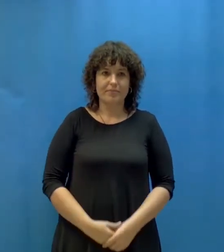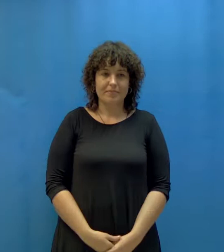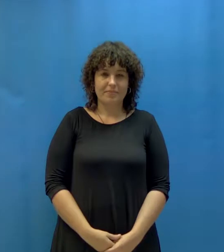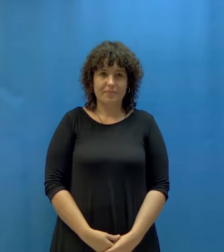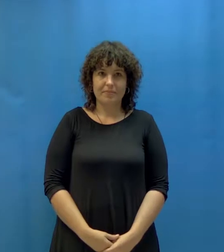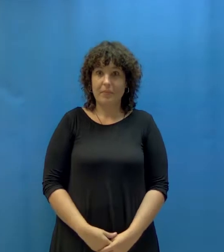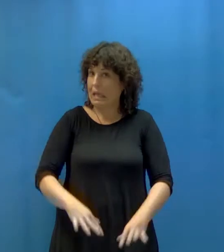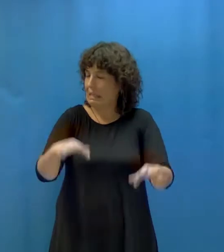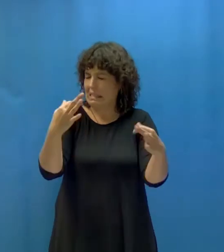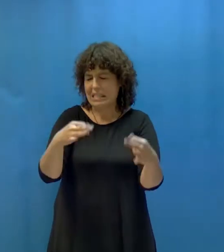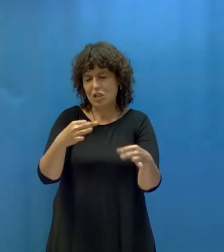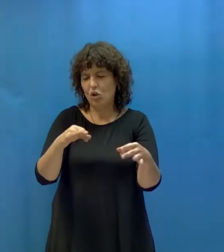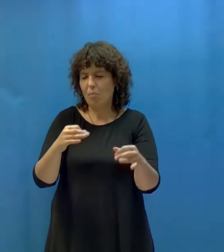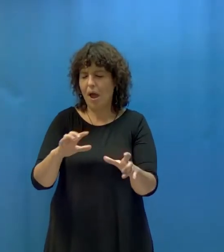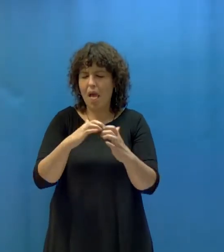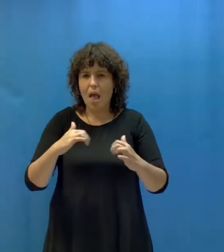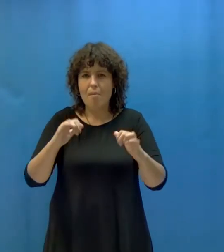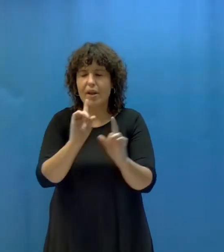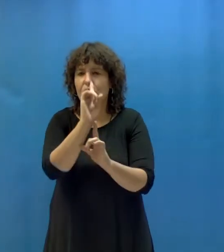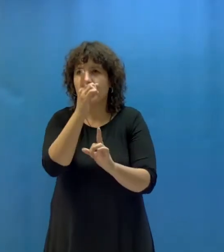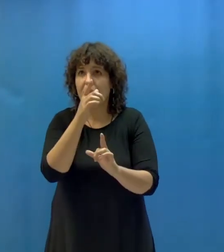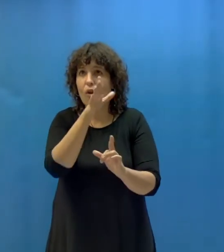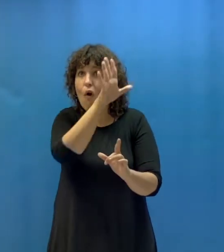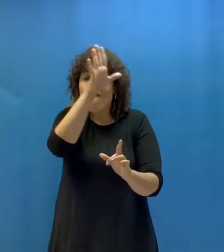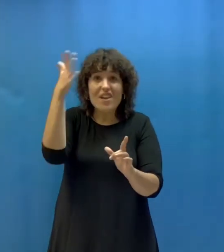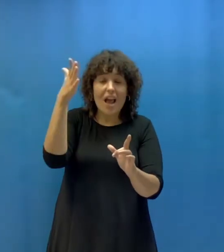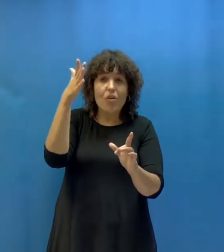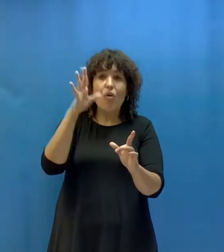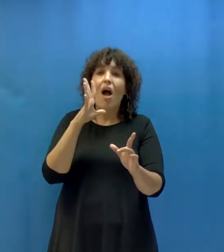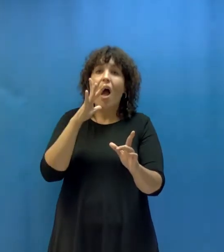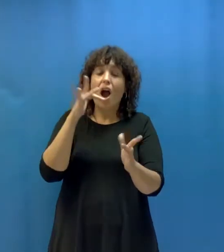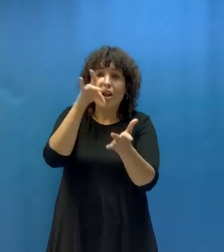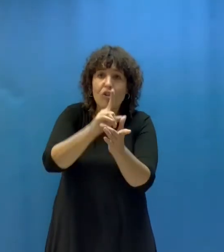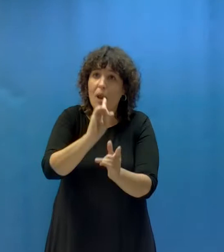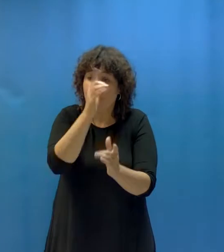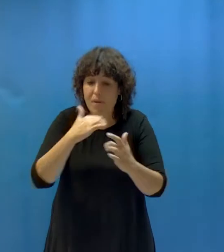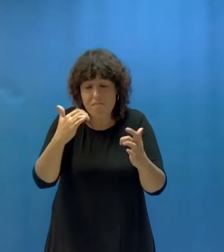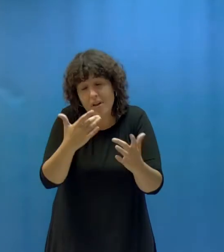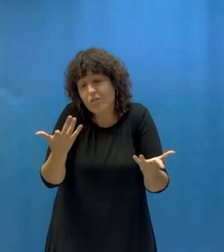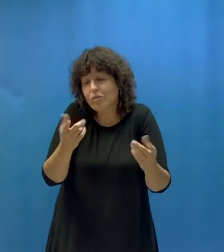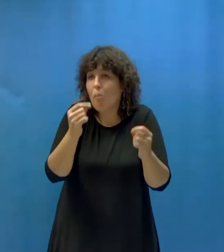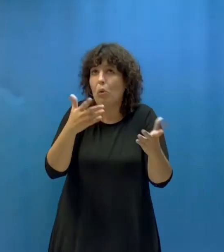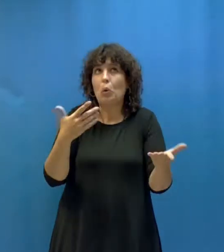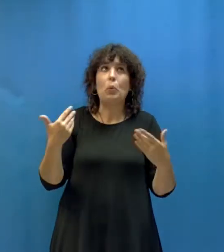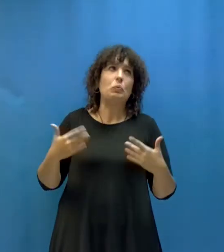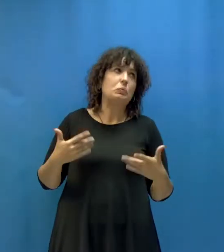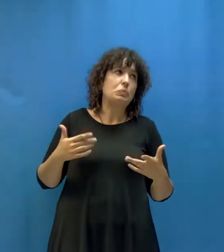Es normal, que es el primer pleno después del verano y estamos un poco despistados. Yo la primera. Señora Peñalver, cuando